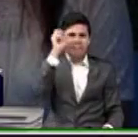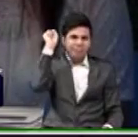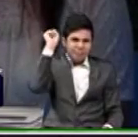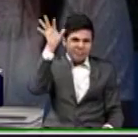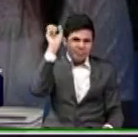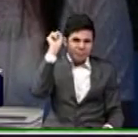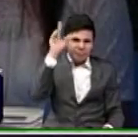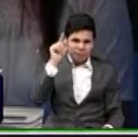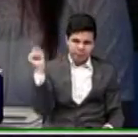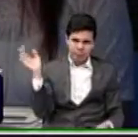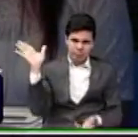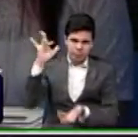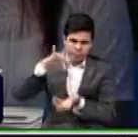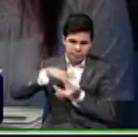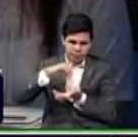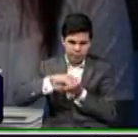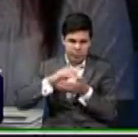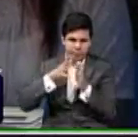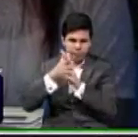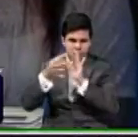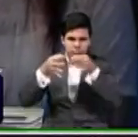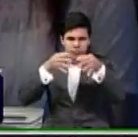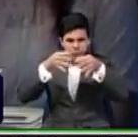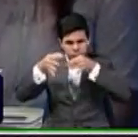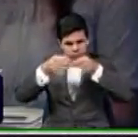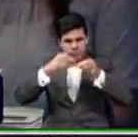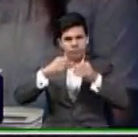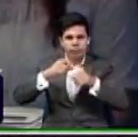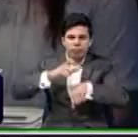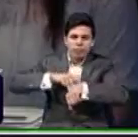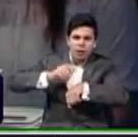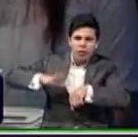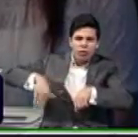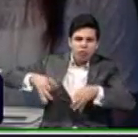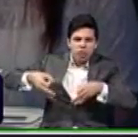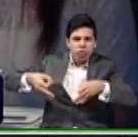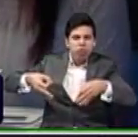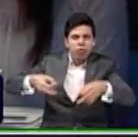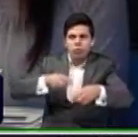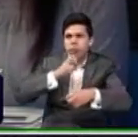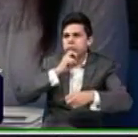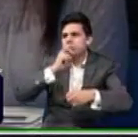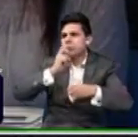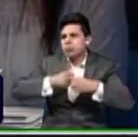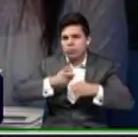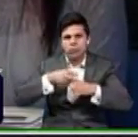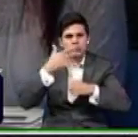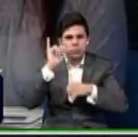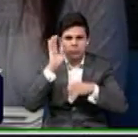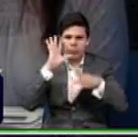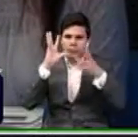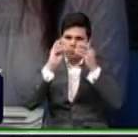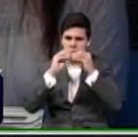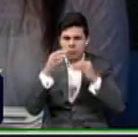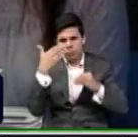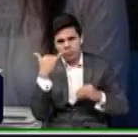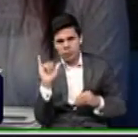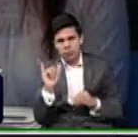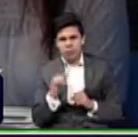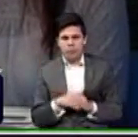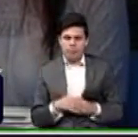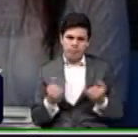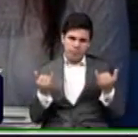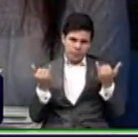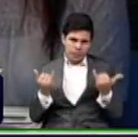Y ese tiempo que demoró realmente, pues para todos fue complicado, pero se llegó a un acuerdo. Entonces,